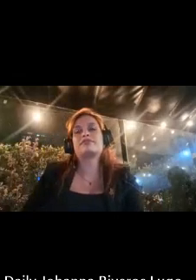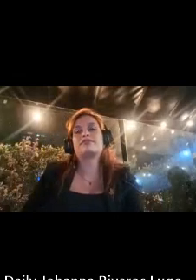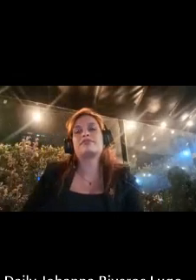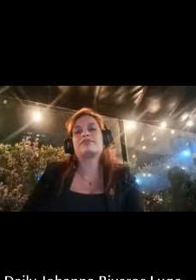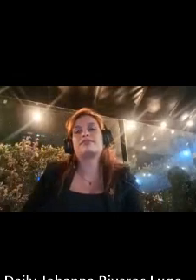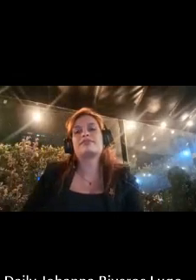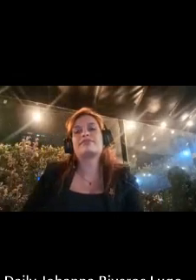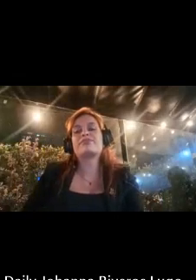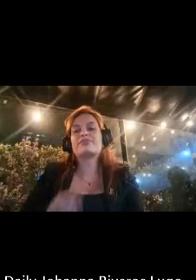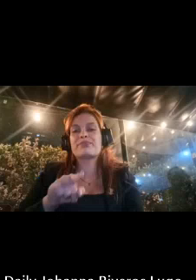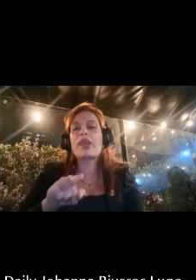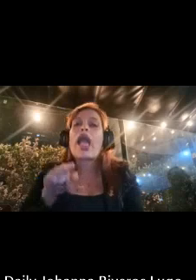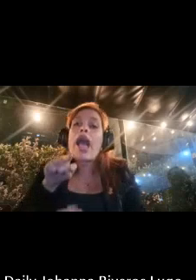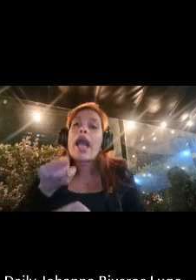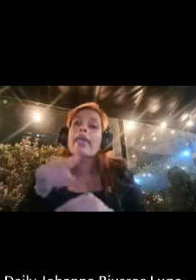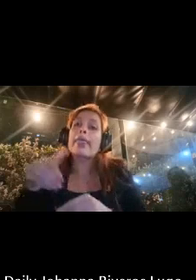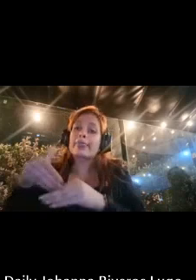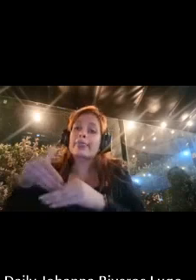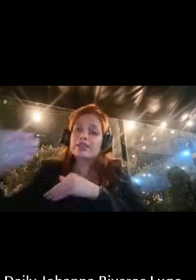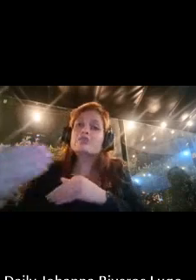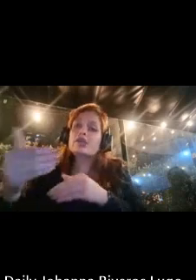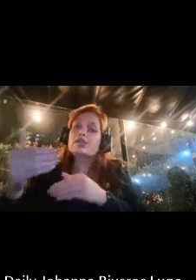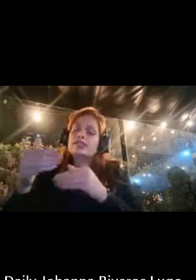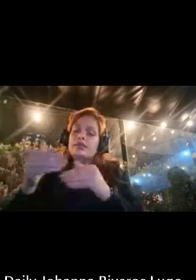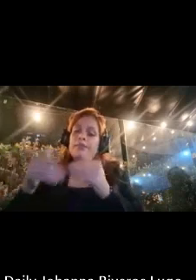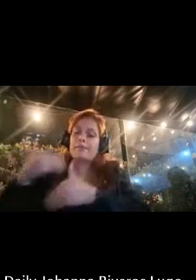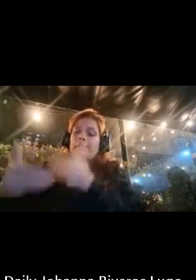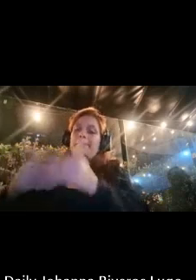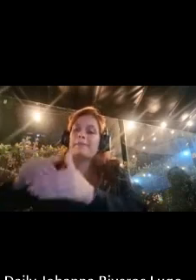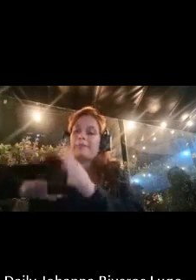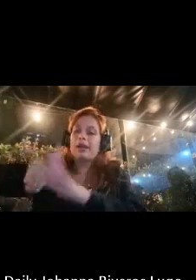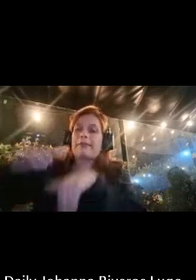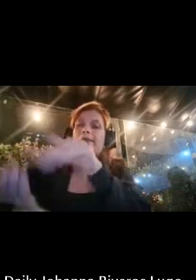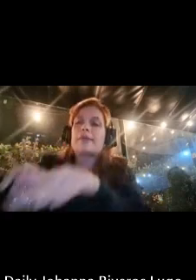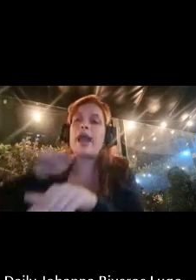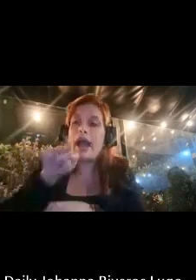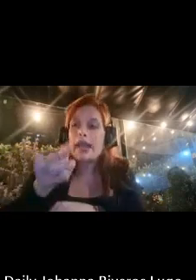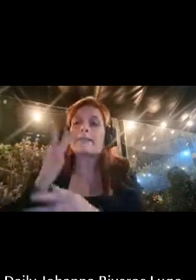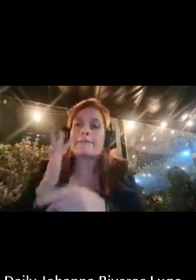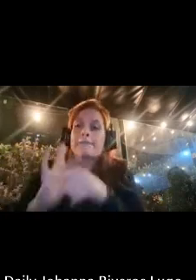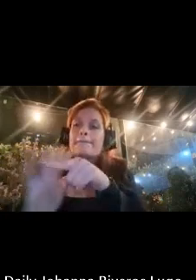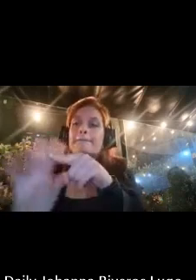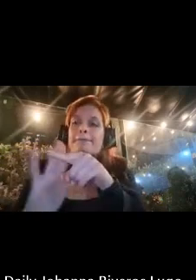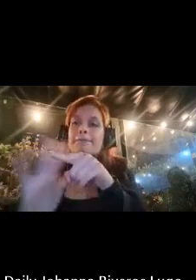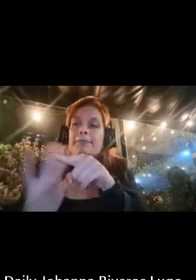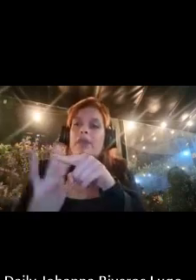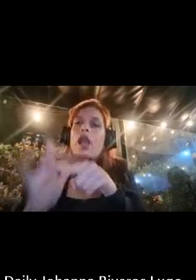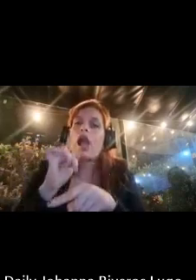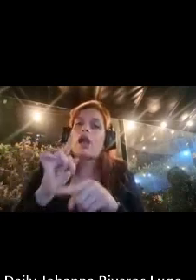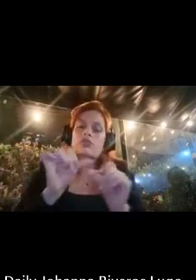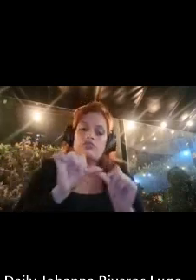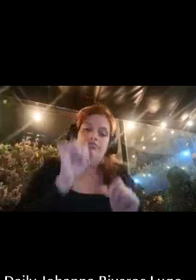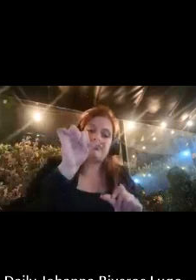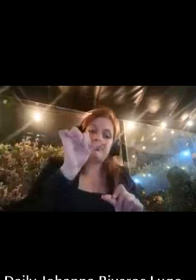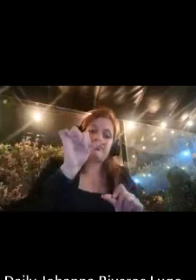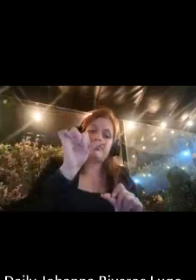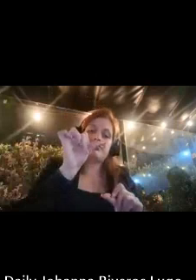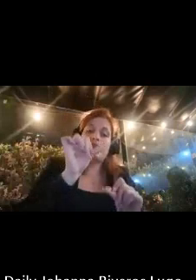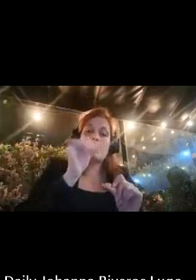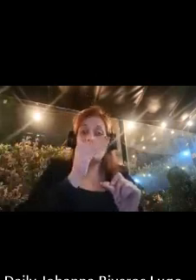Después, el cuarto paso es realice 3 intentos para cada altura y obtenga un tiempo promedio.